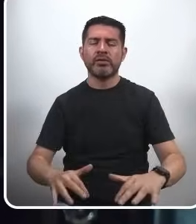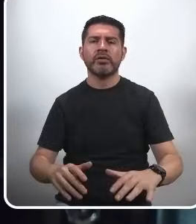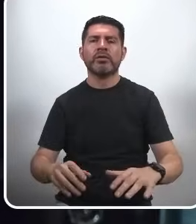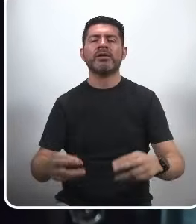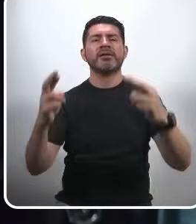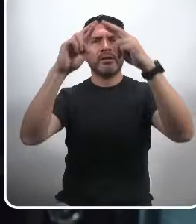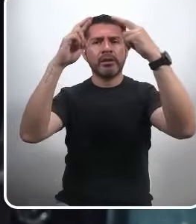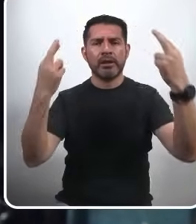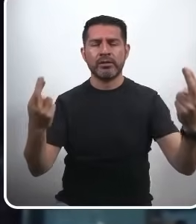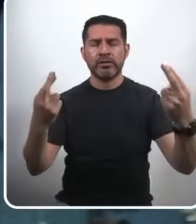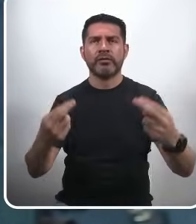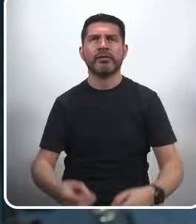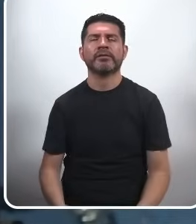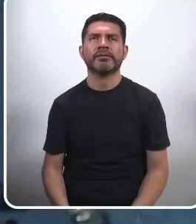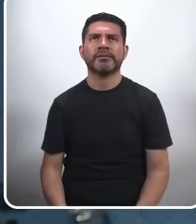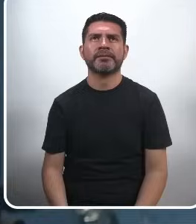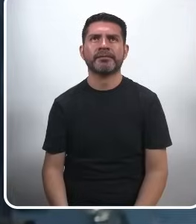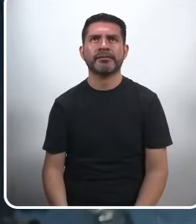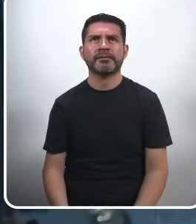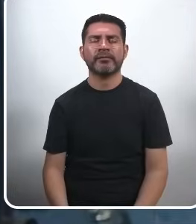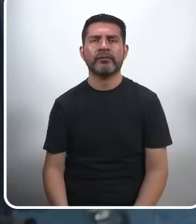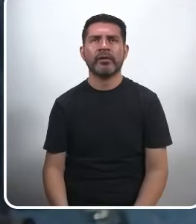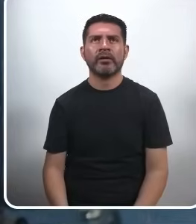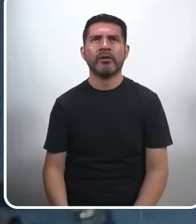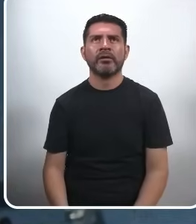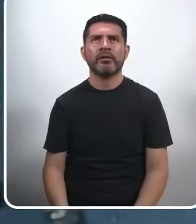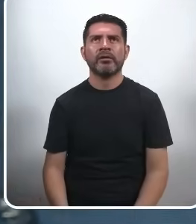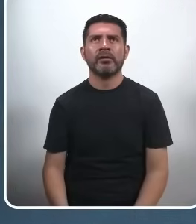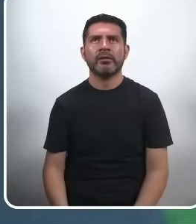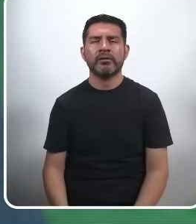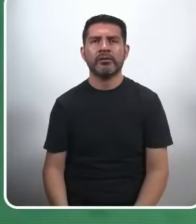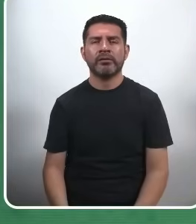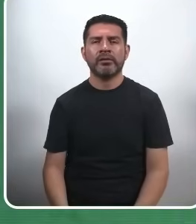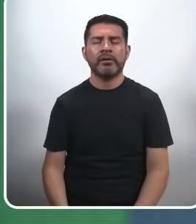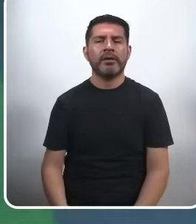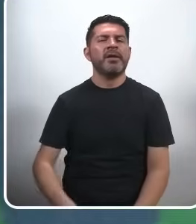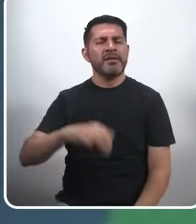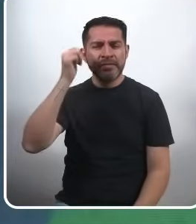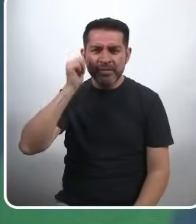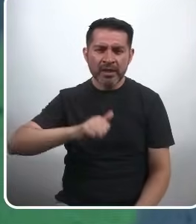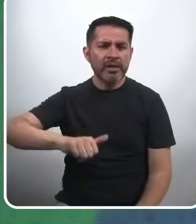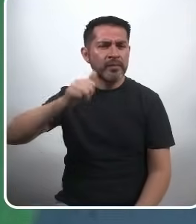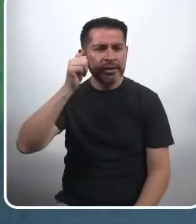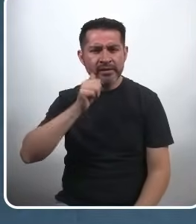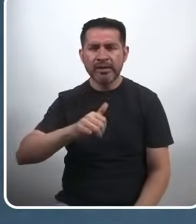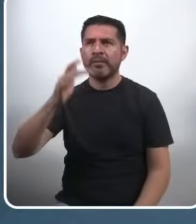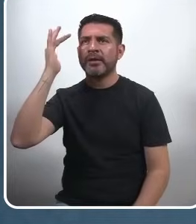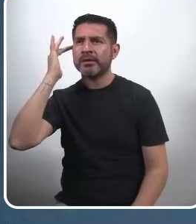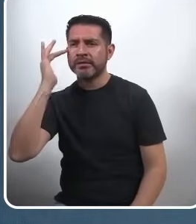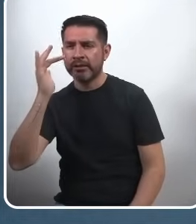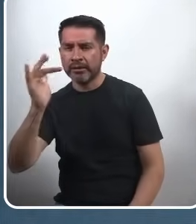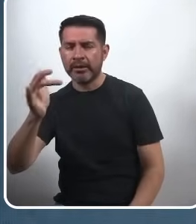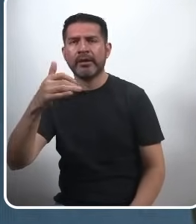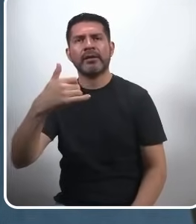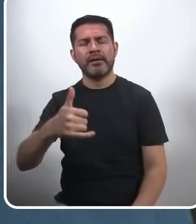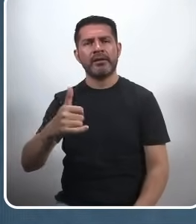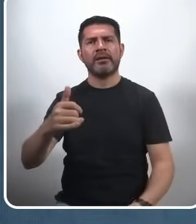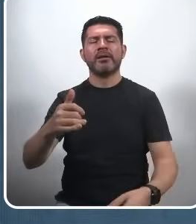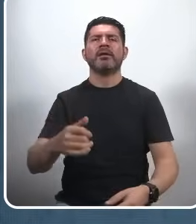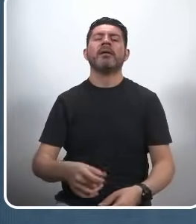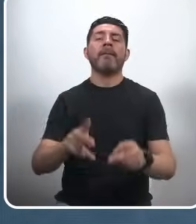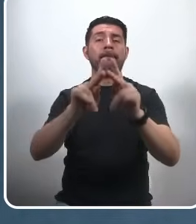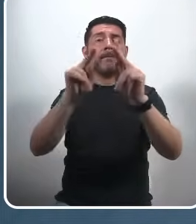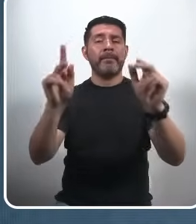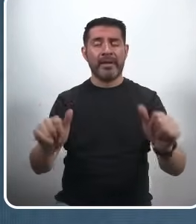van juntos. Van juntos, dígale a su vecino, van juntos, santidad y armonía. Y termino con este, quiero